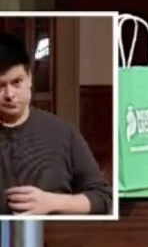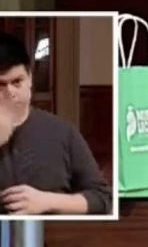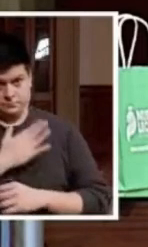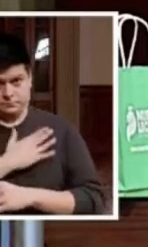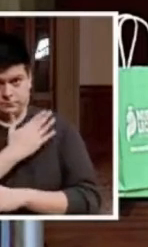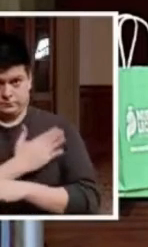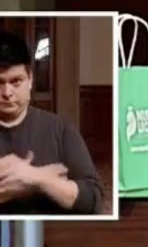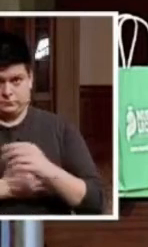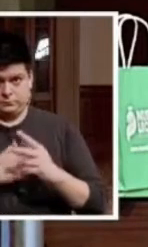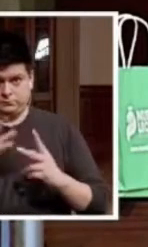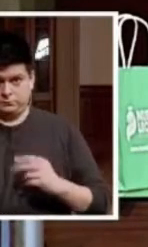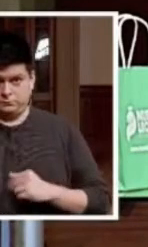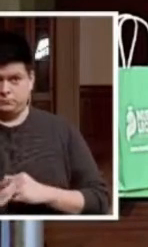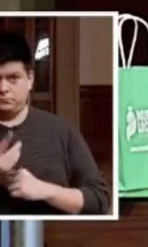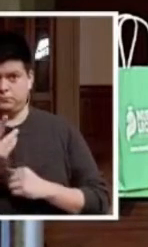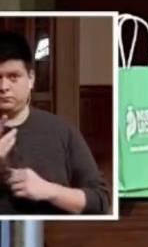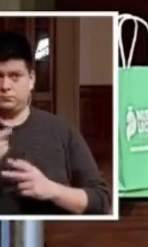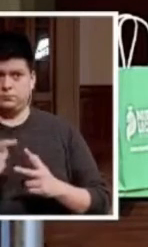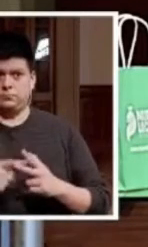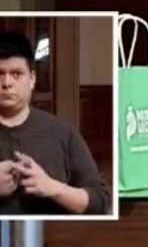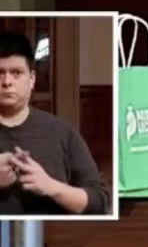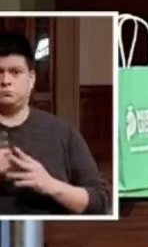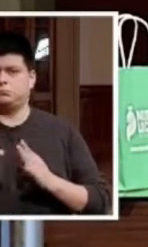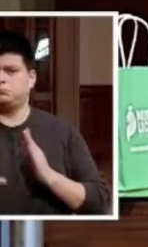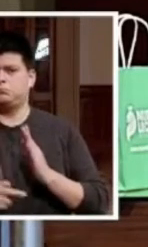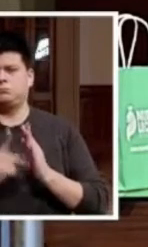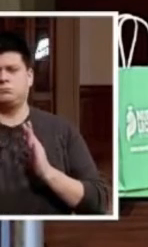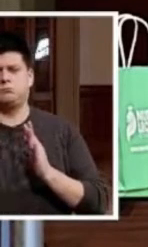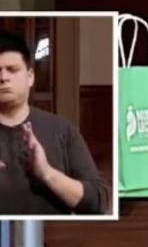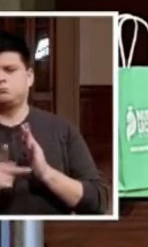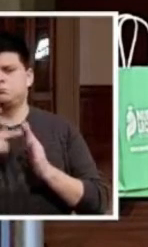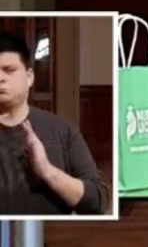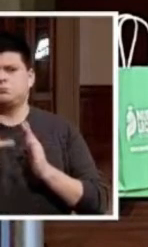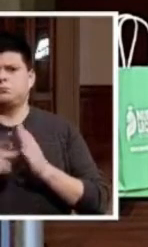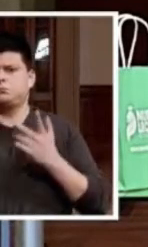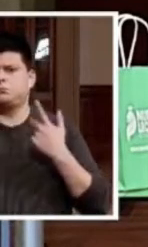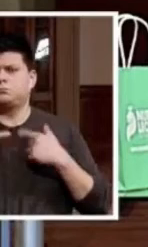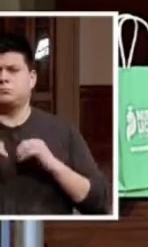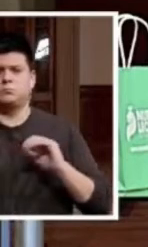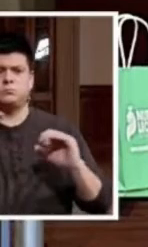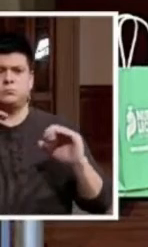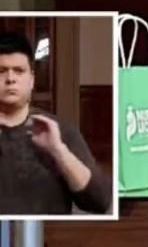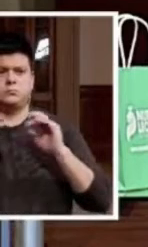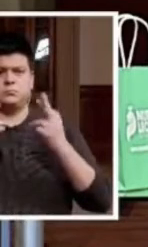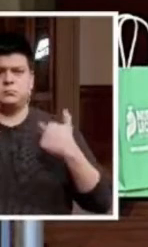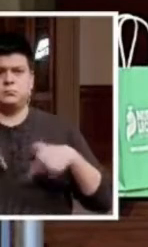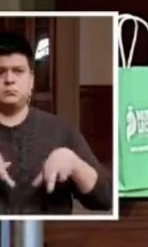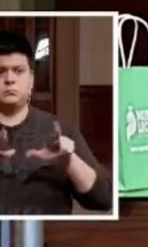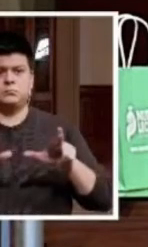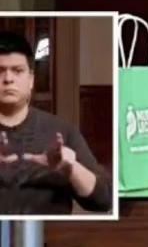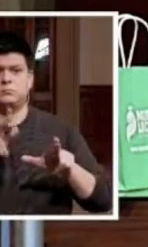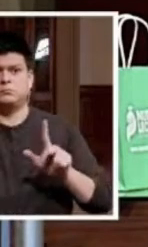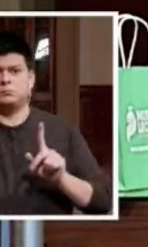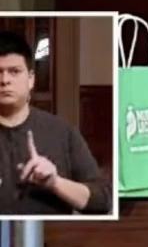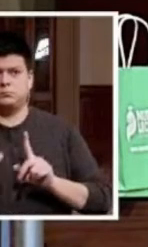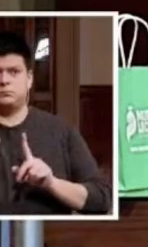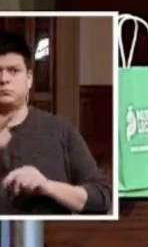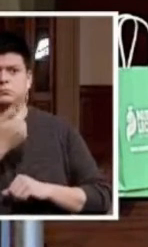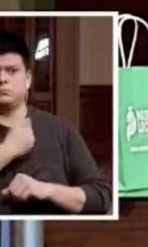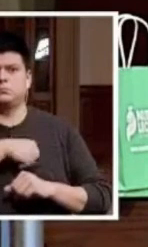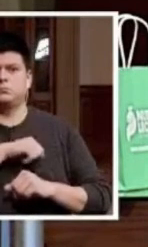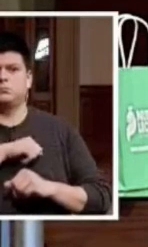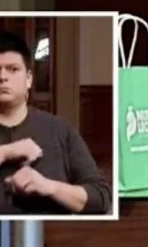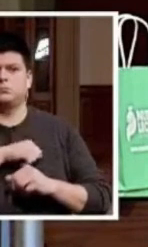tardes. Iniciando con las preguntas, es una pregunta reiterativa de los medios de comunicación que preguntan por el estado de salud de